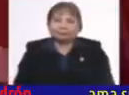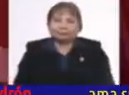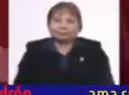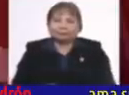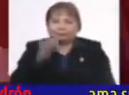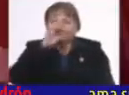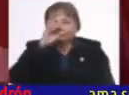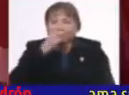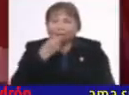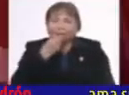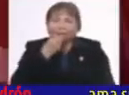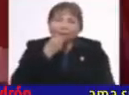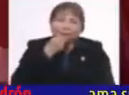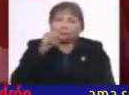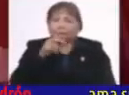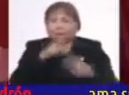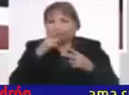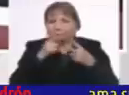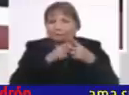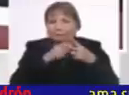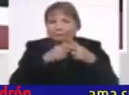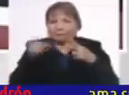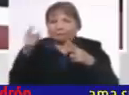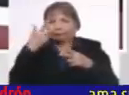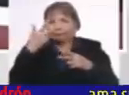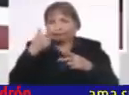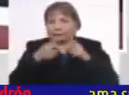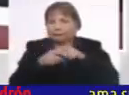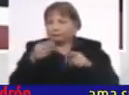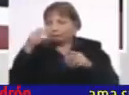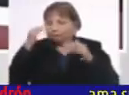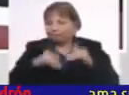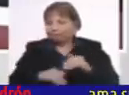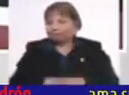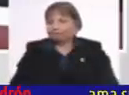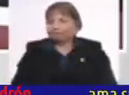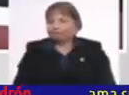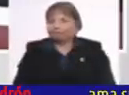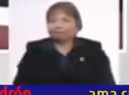a la búsqueda de los productos y se desmonta